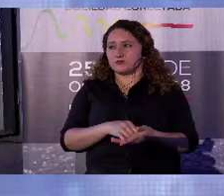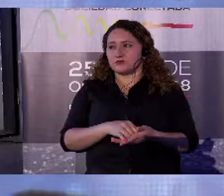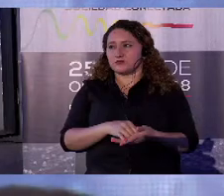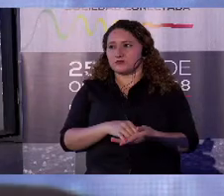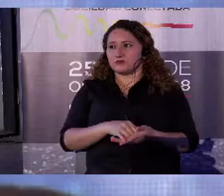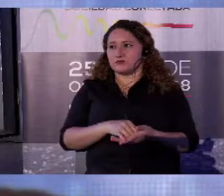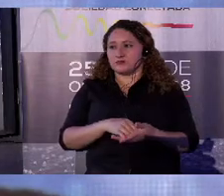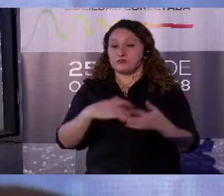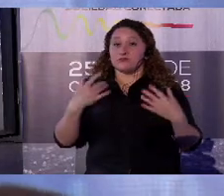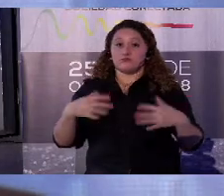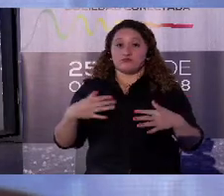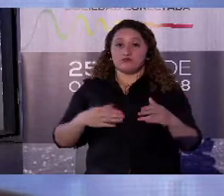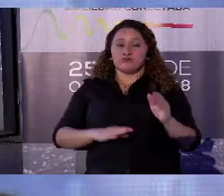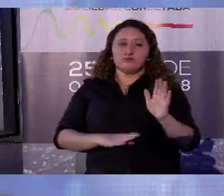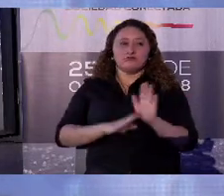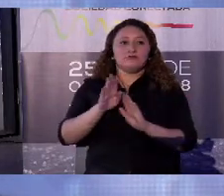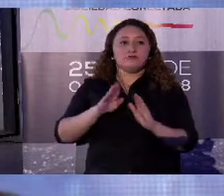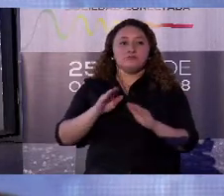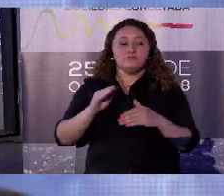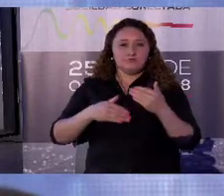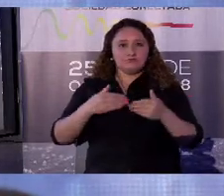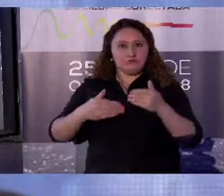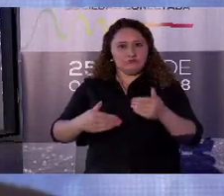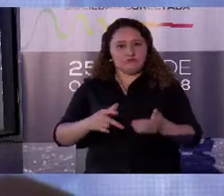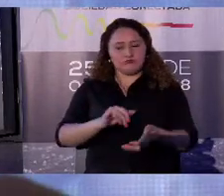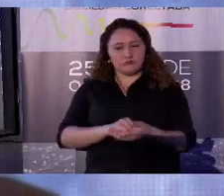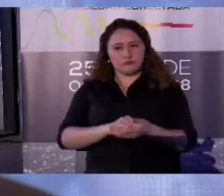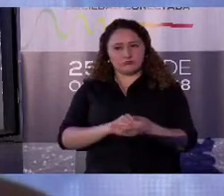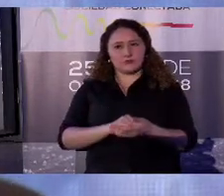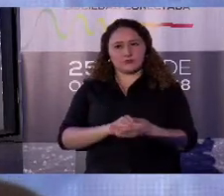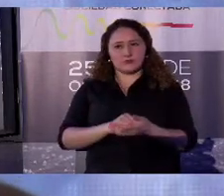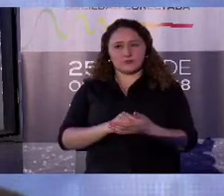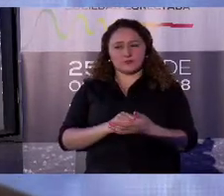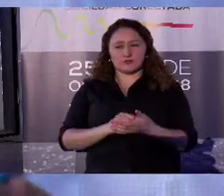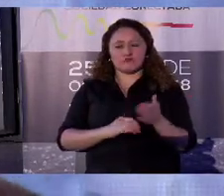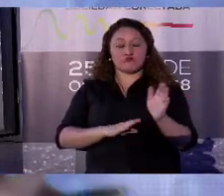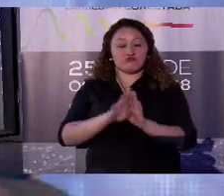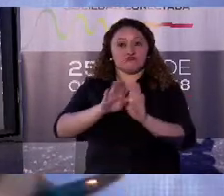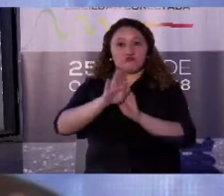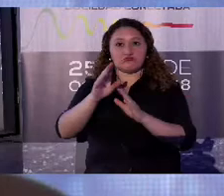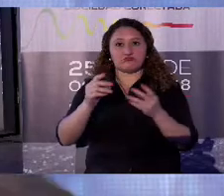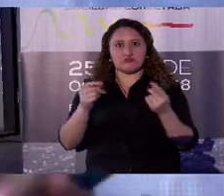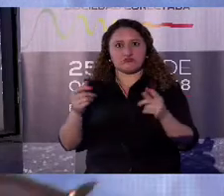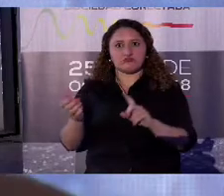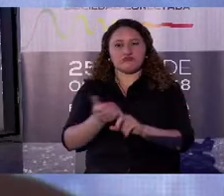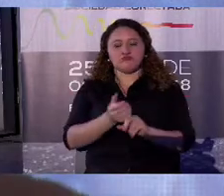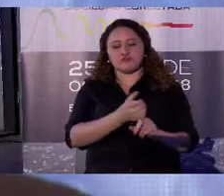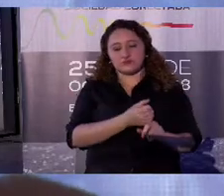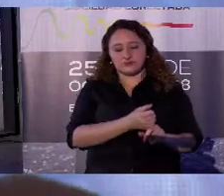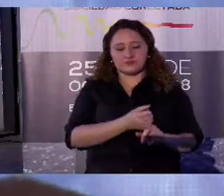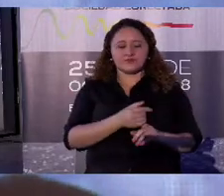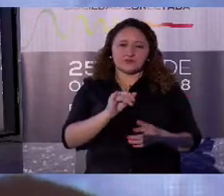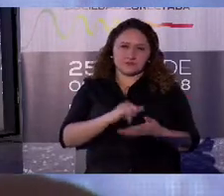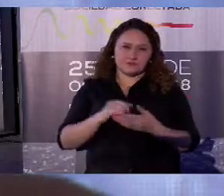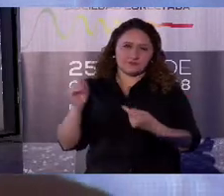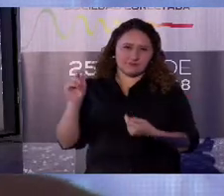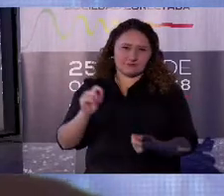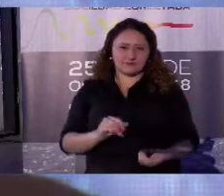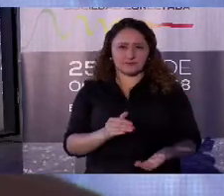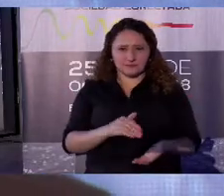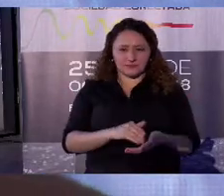es enorme el progreso que están logrando. Volviendo al tema de las